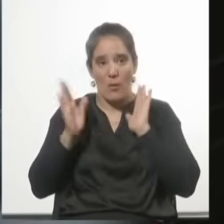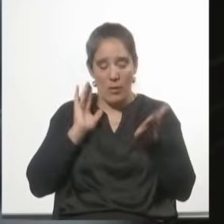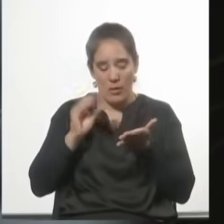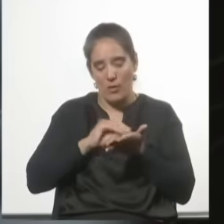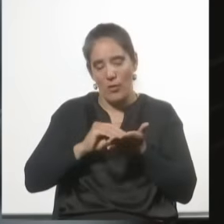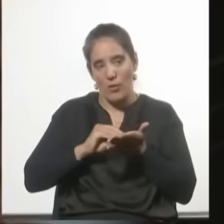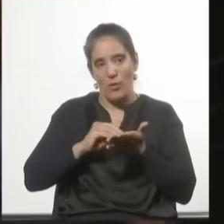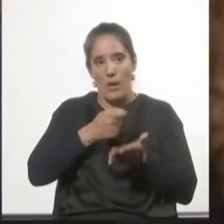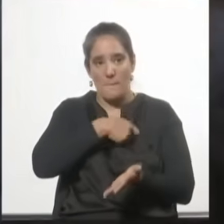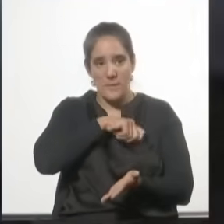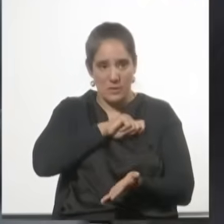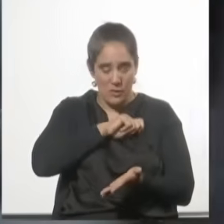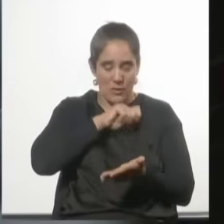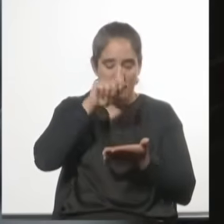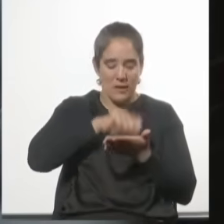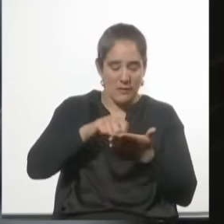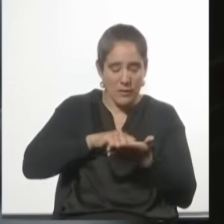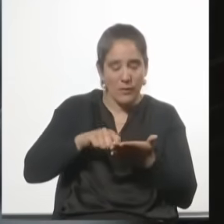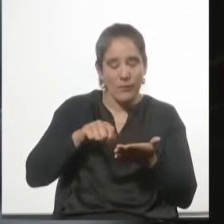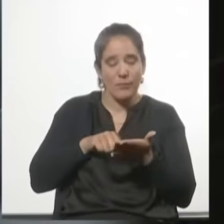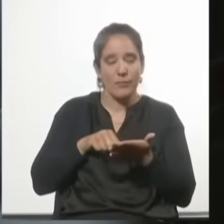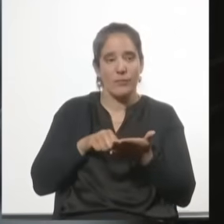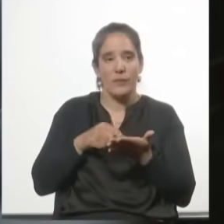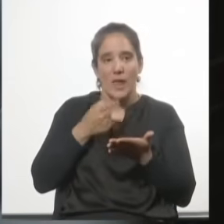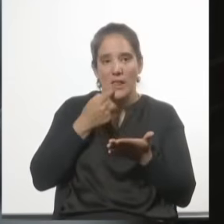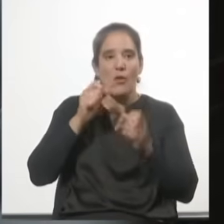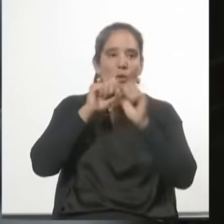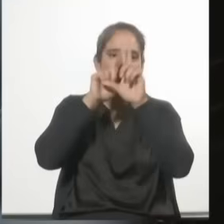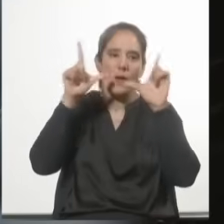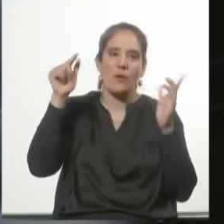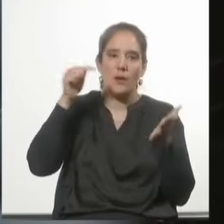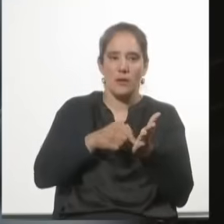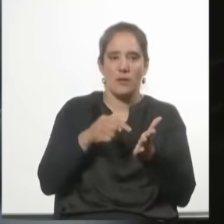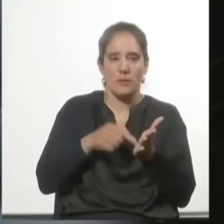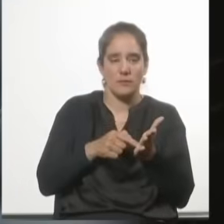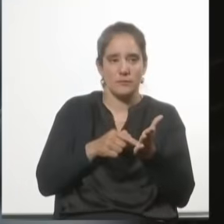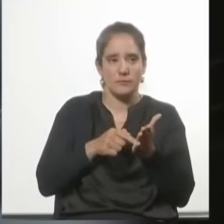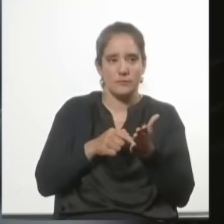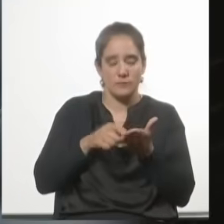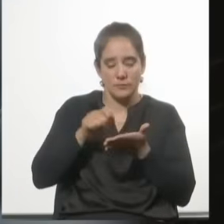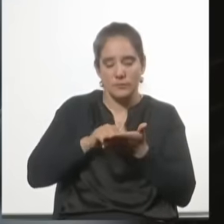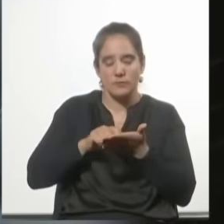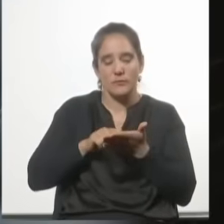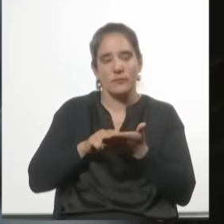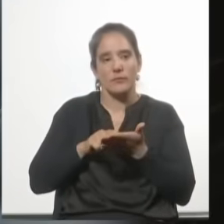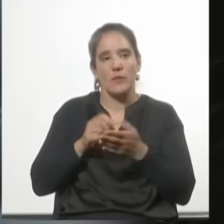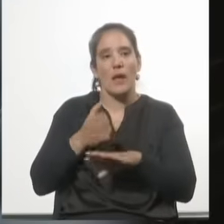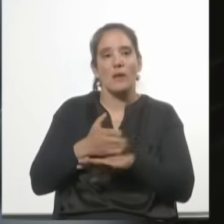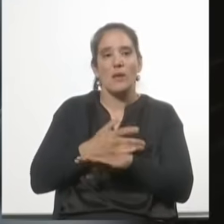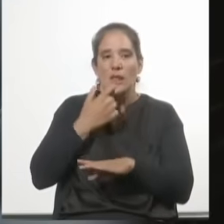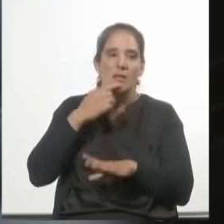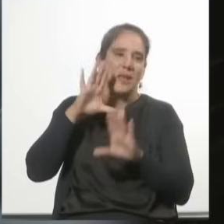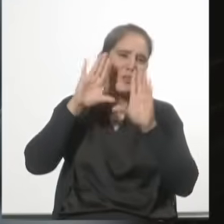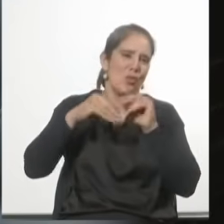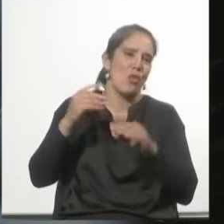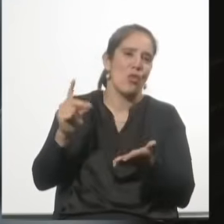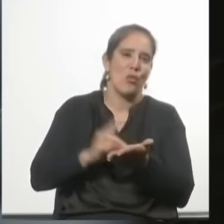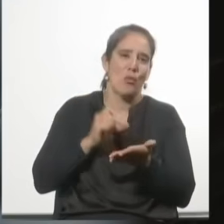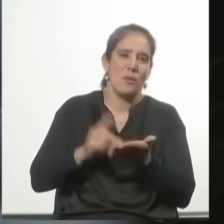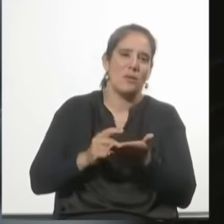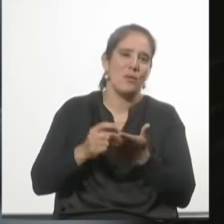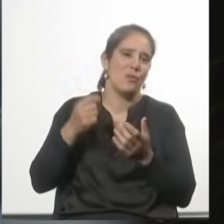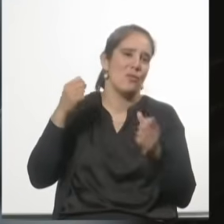informante, ha sido tajante y extremadamente claro en su conclusión respecto a la falsedad de los